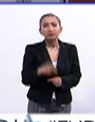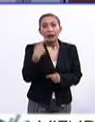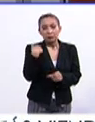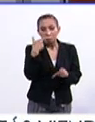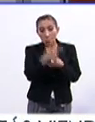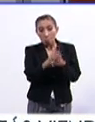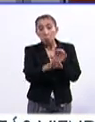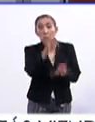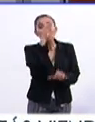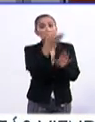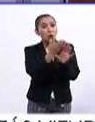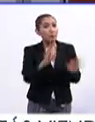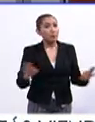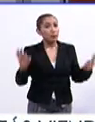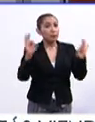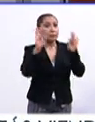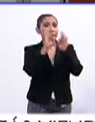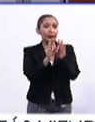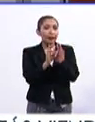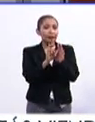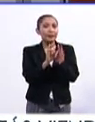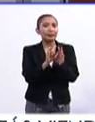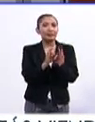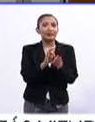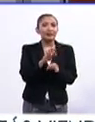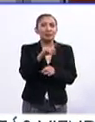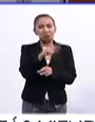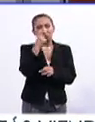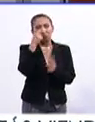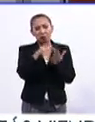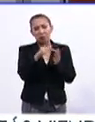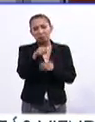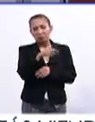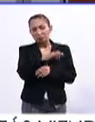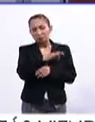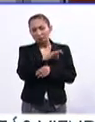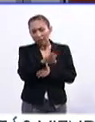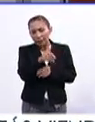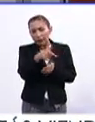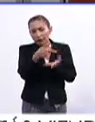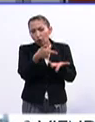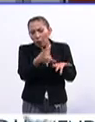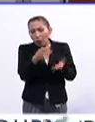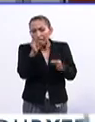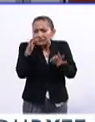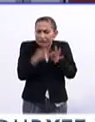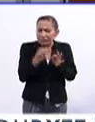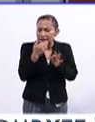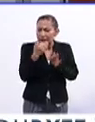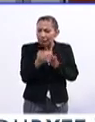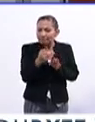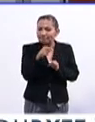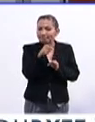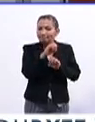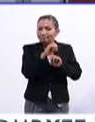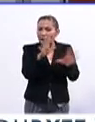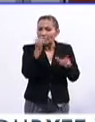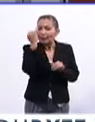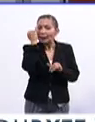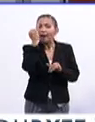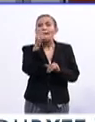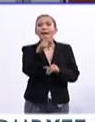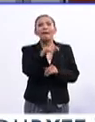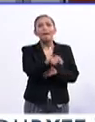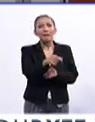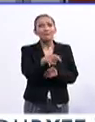un descubrimiento muy muy importante que yo creo que sí da con mucha precisión una idea